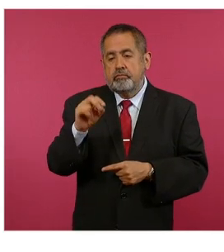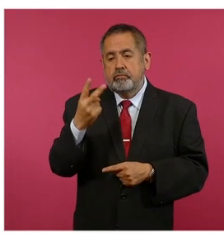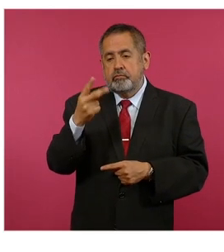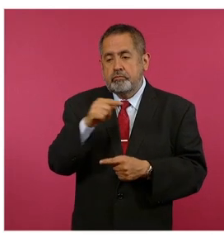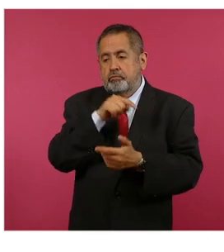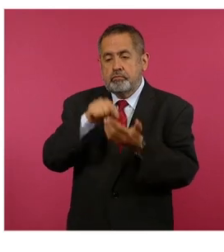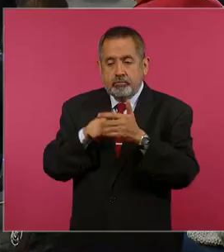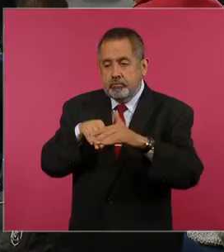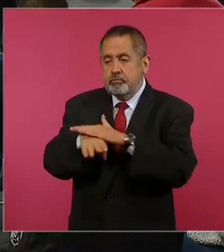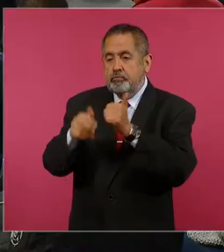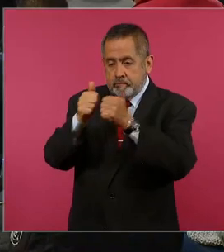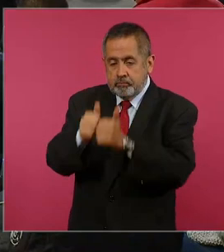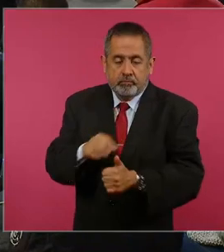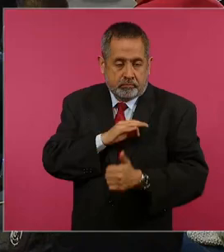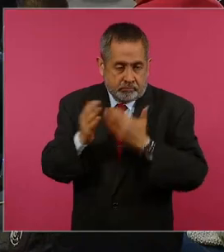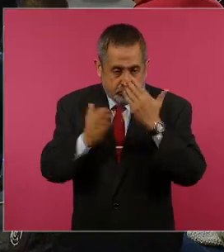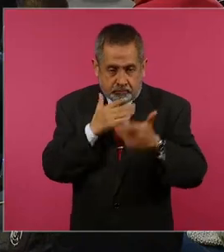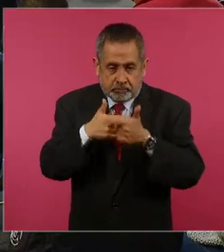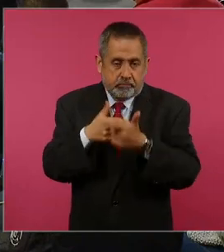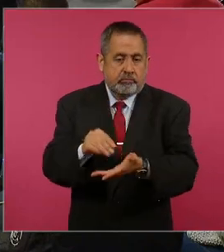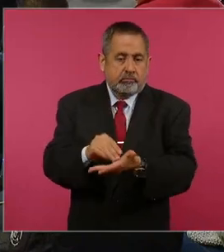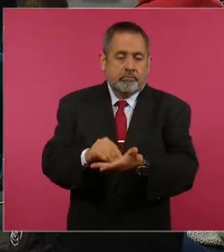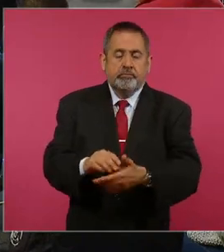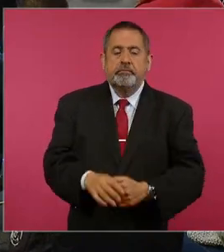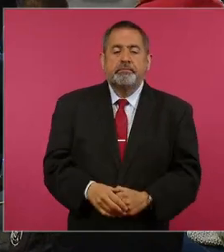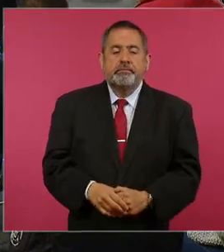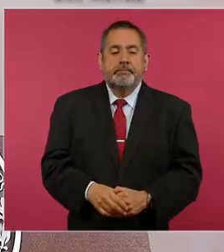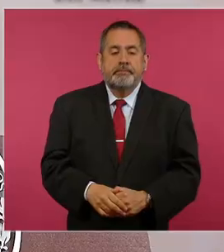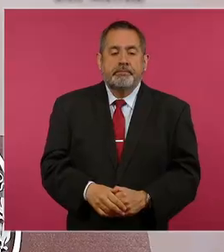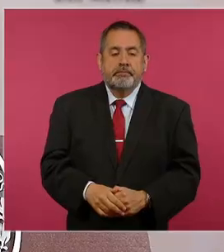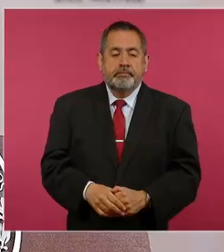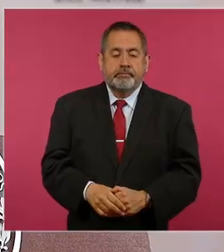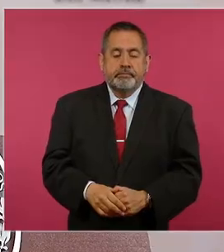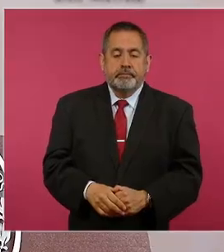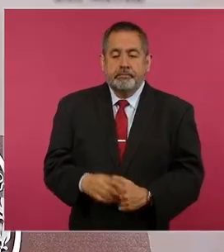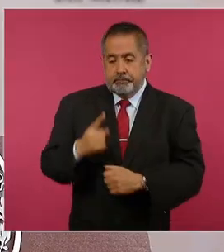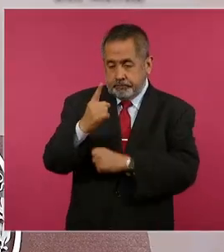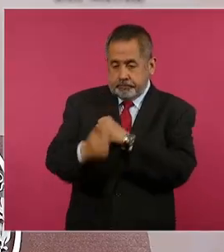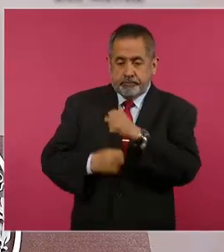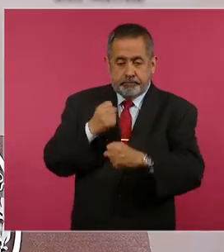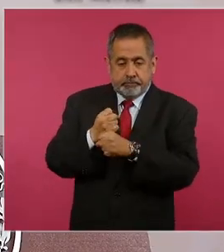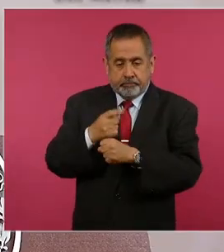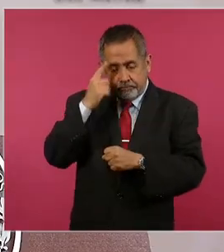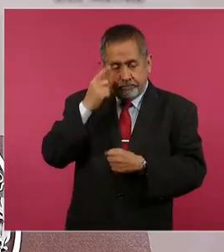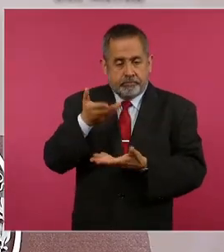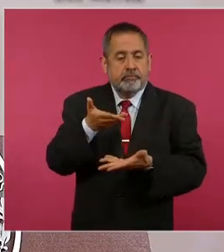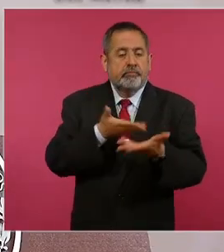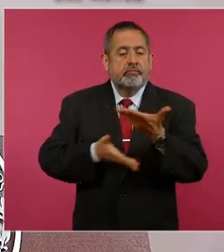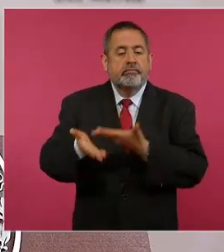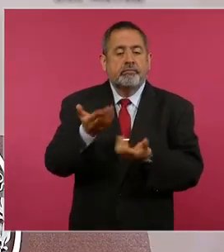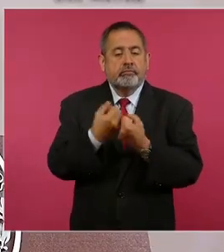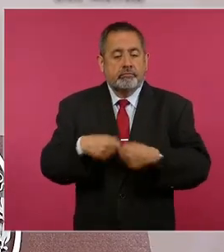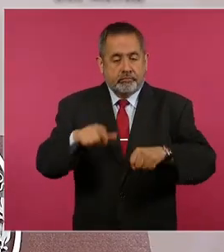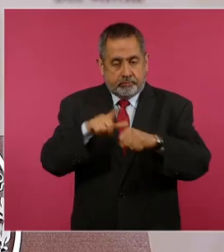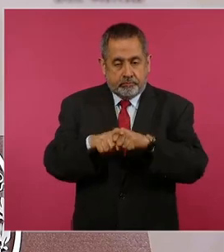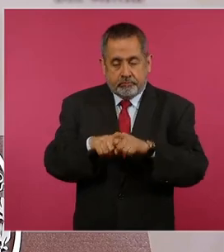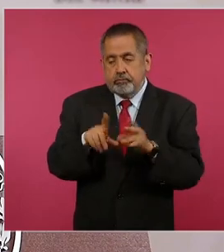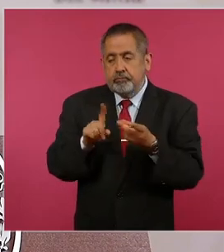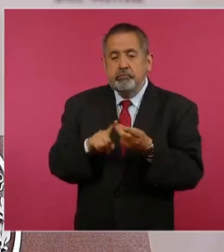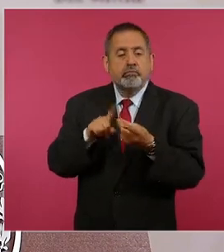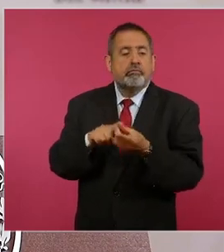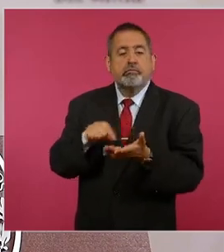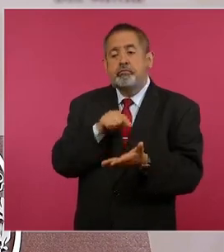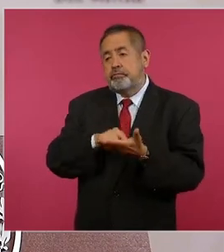132. En cuanto al siguiente año académico, que es el del servicio social y los campos